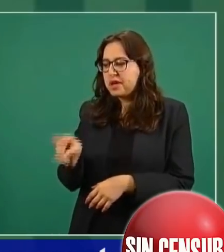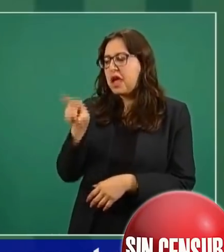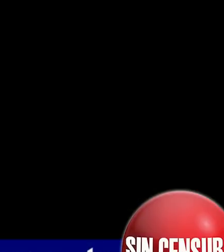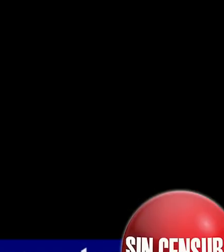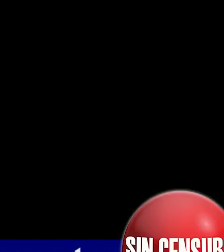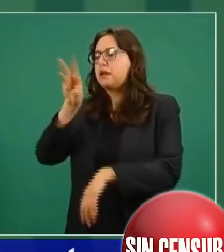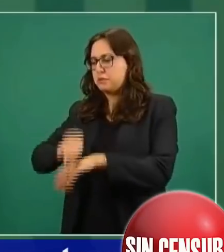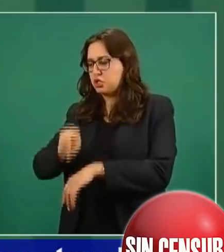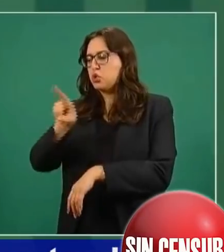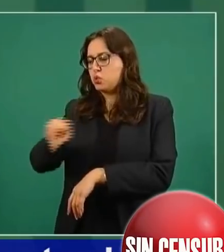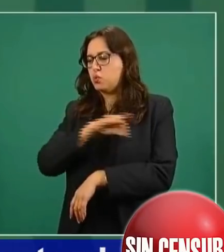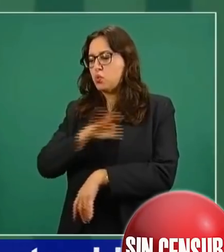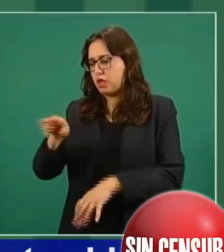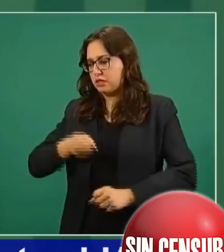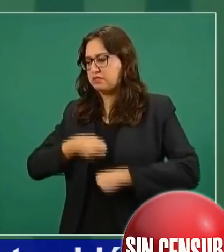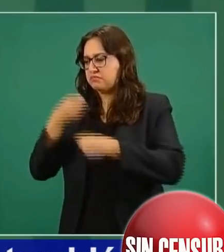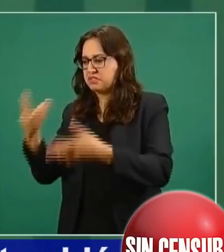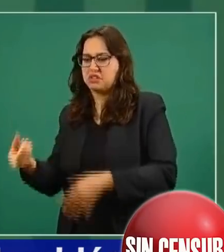y a quién no